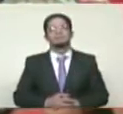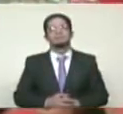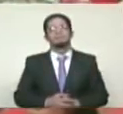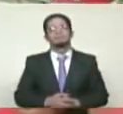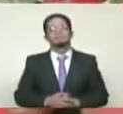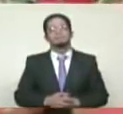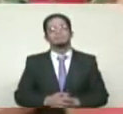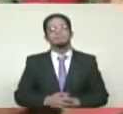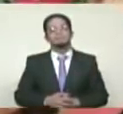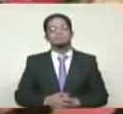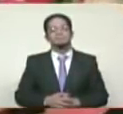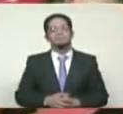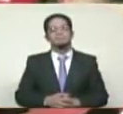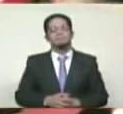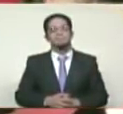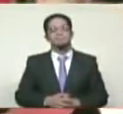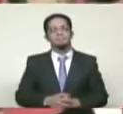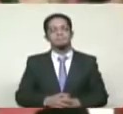Eso sí,